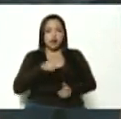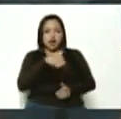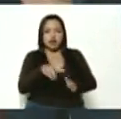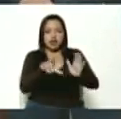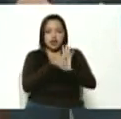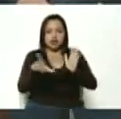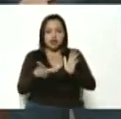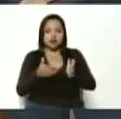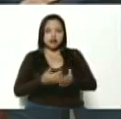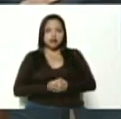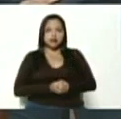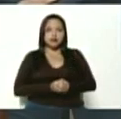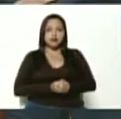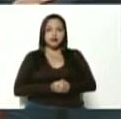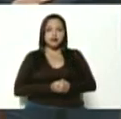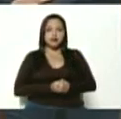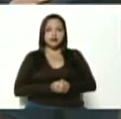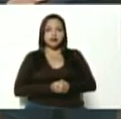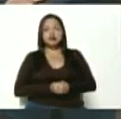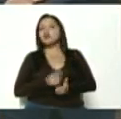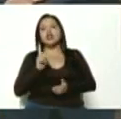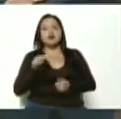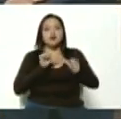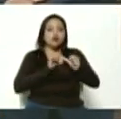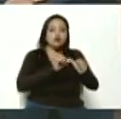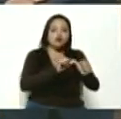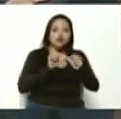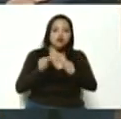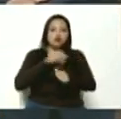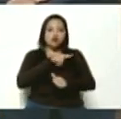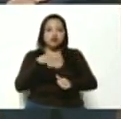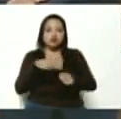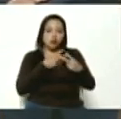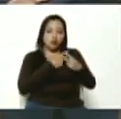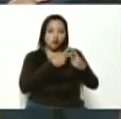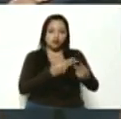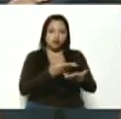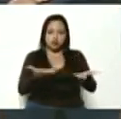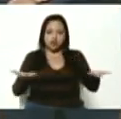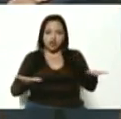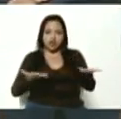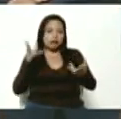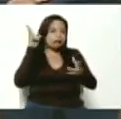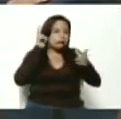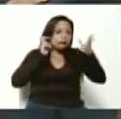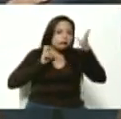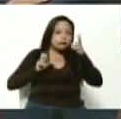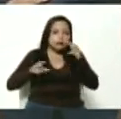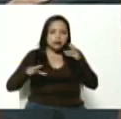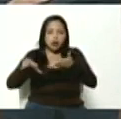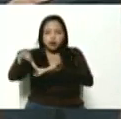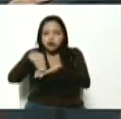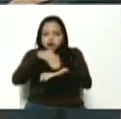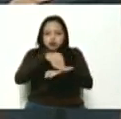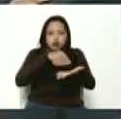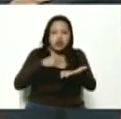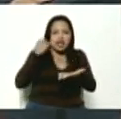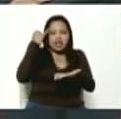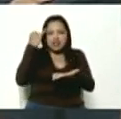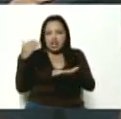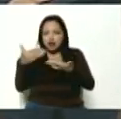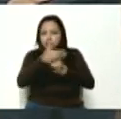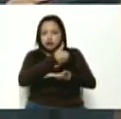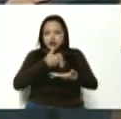ordenamiento jurídico y que por supuesto continuamos nosotros con esa voluntad de escuchar esa voluntad de recoger